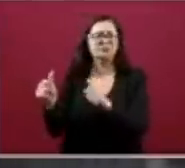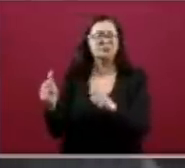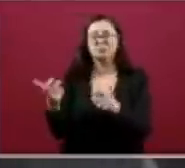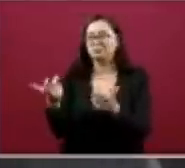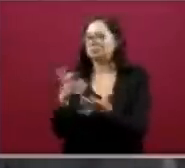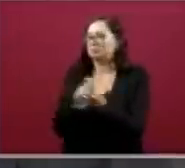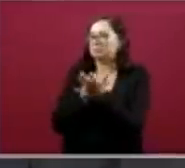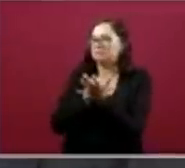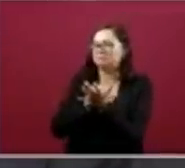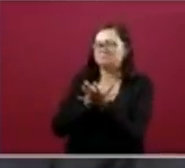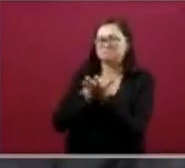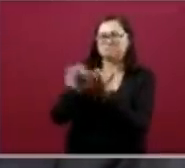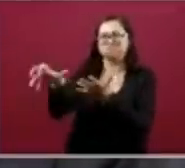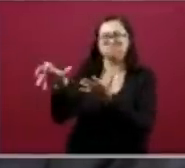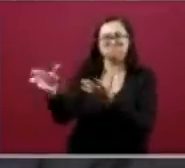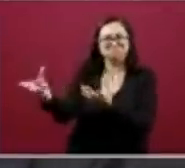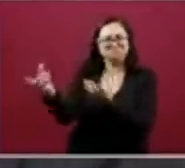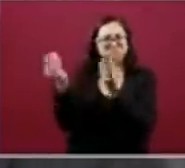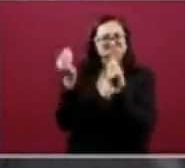número de